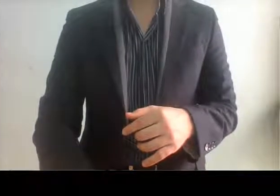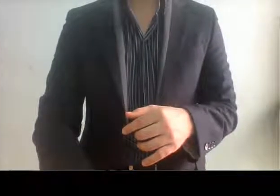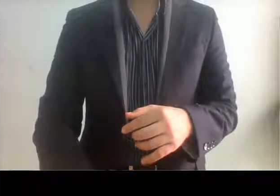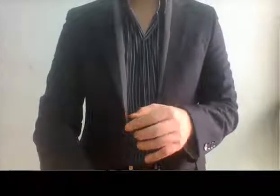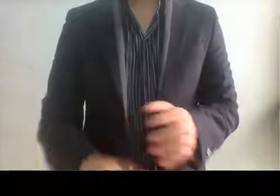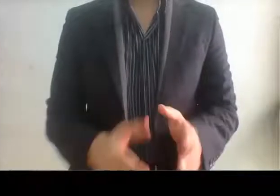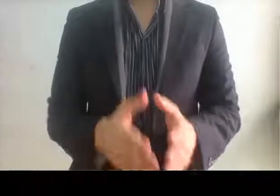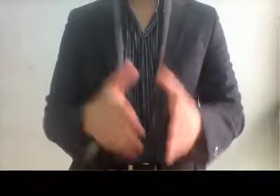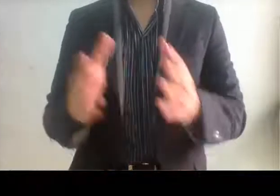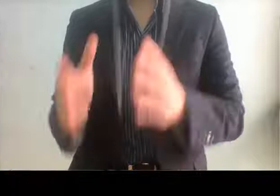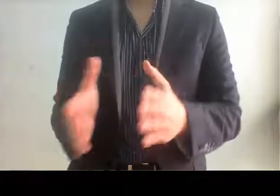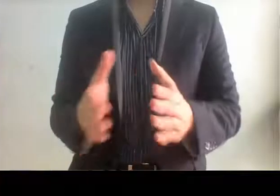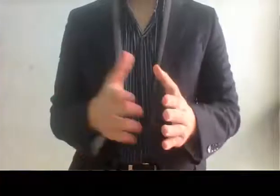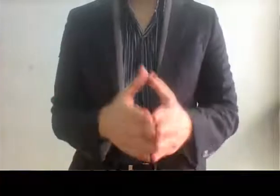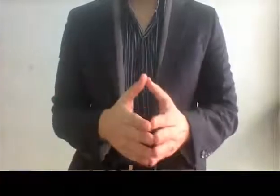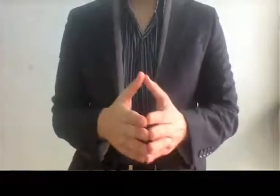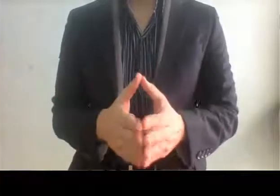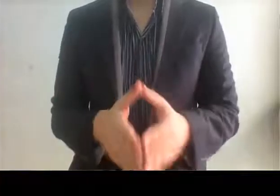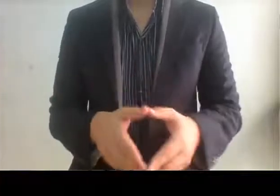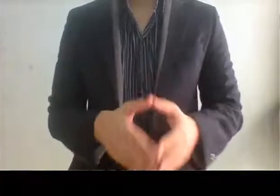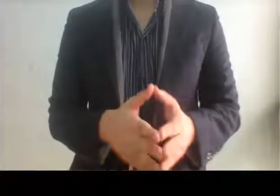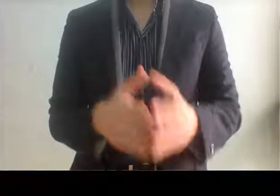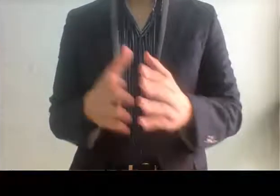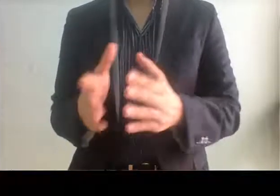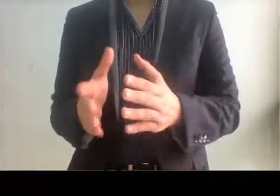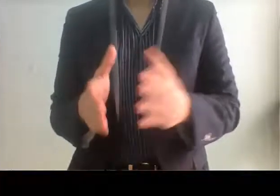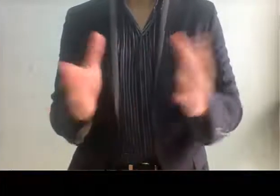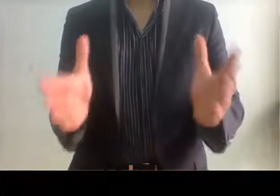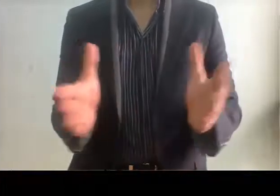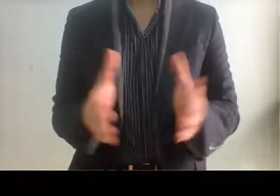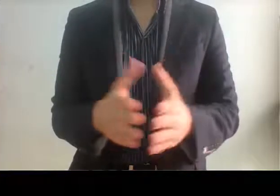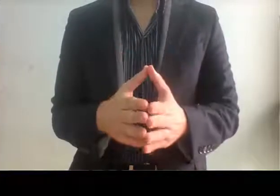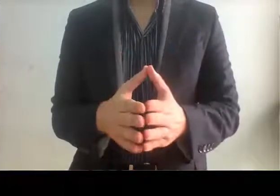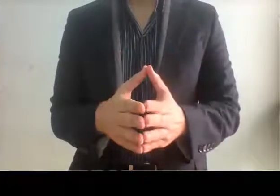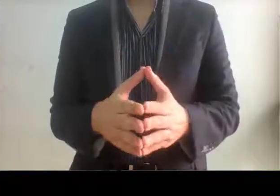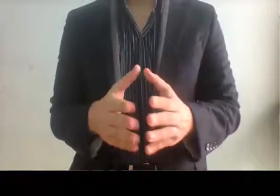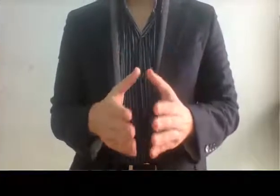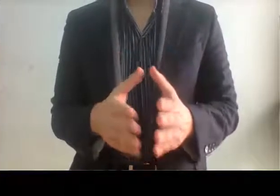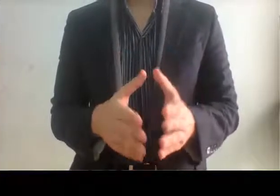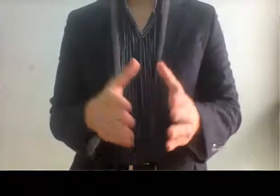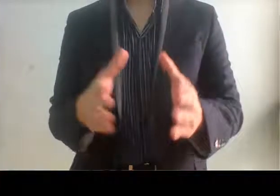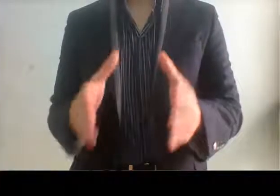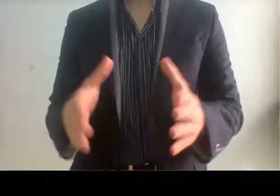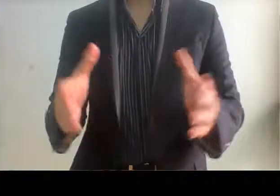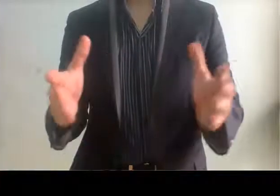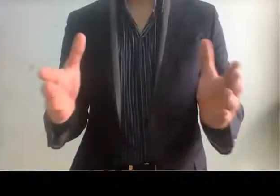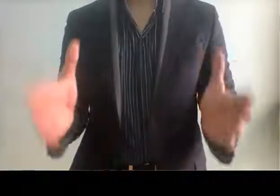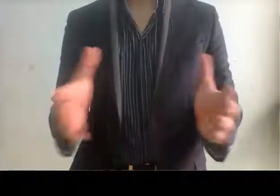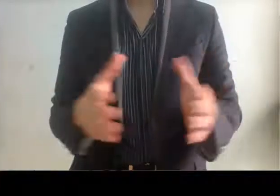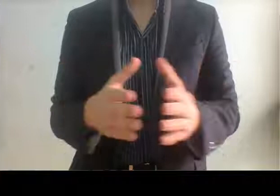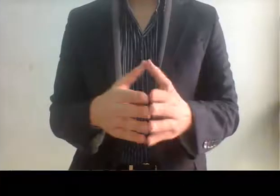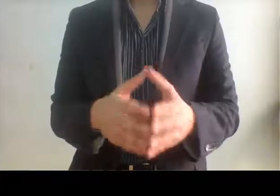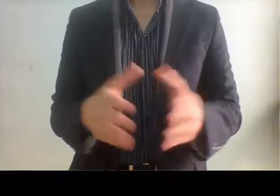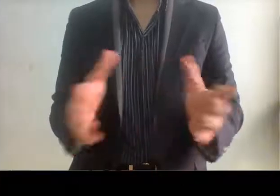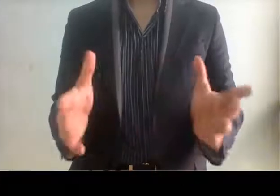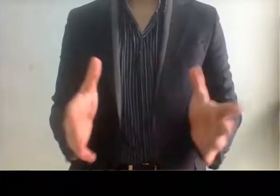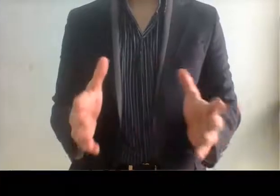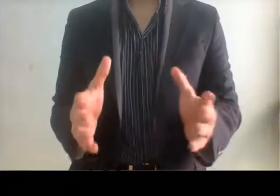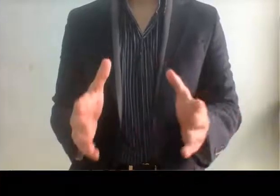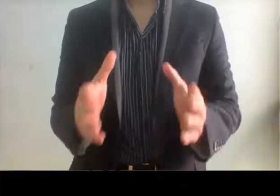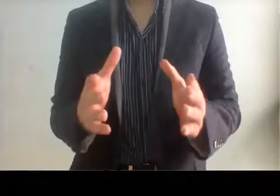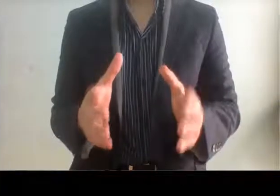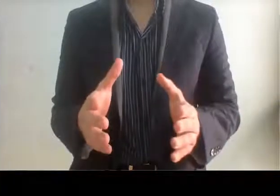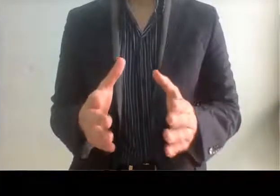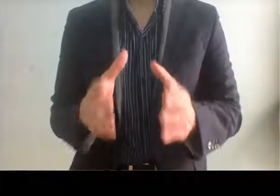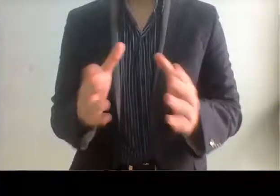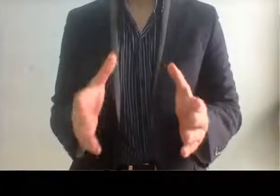en esta nota es que un respirador de este tipo termina costando en el mercado externo